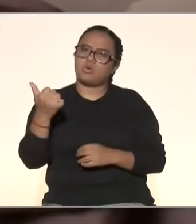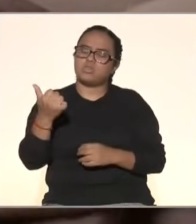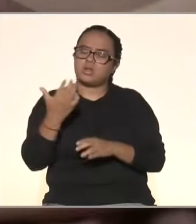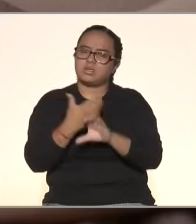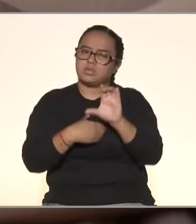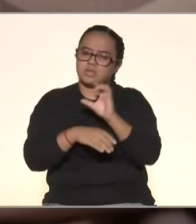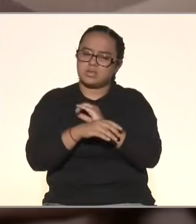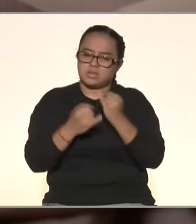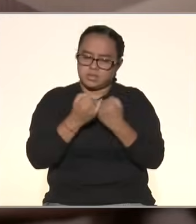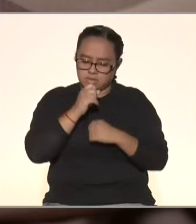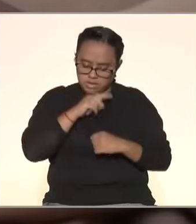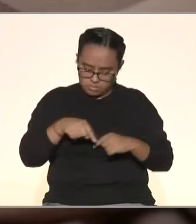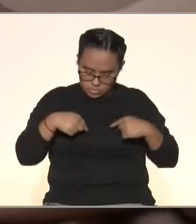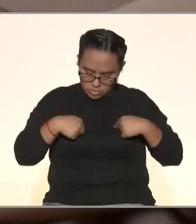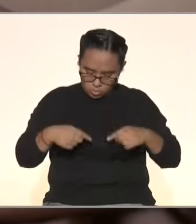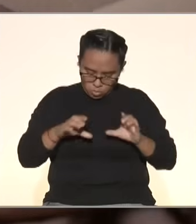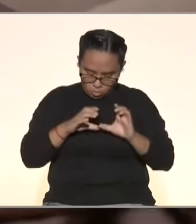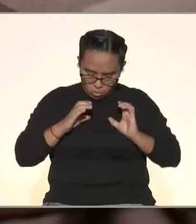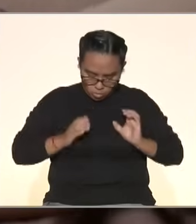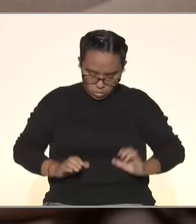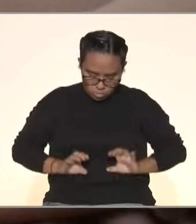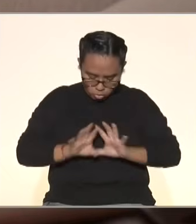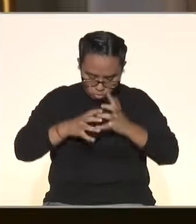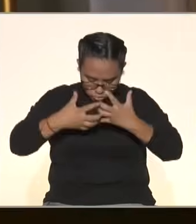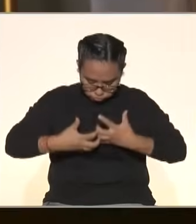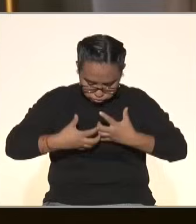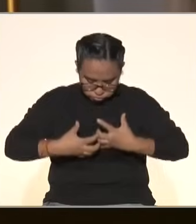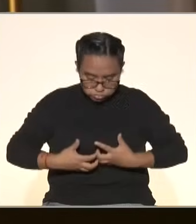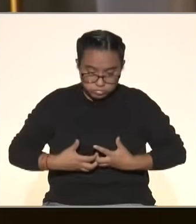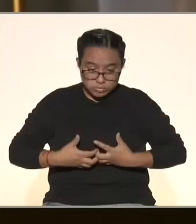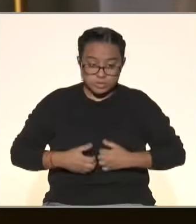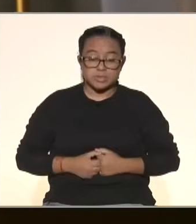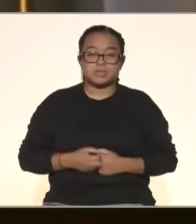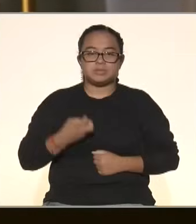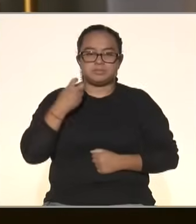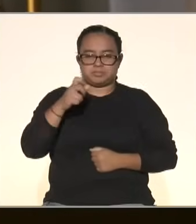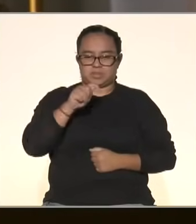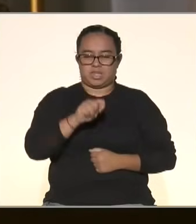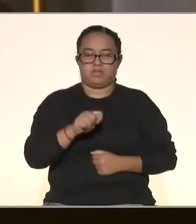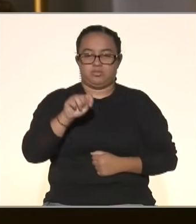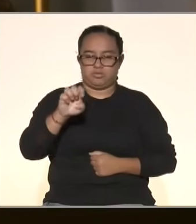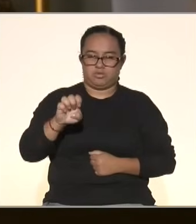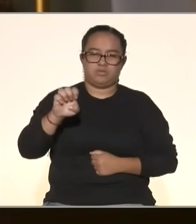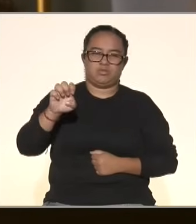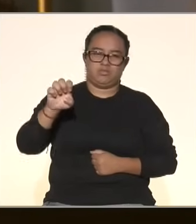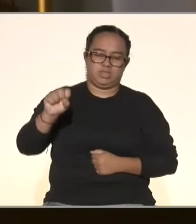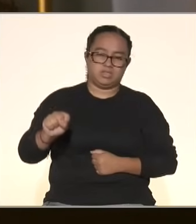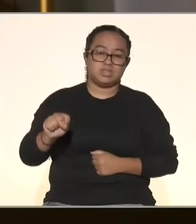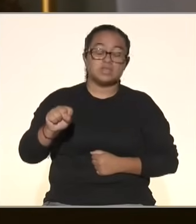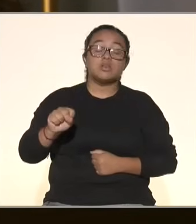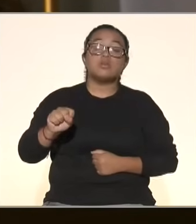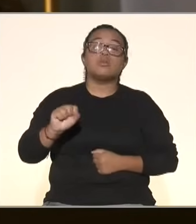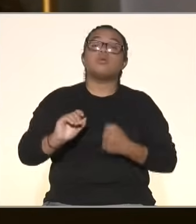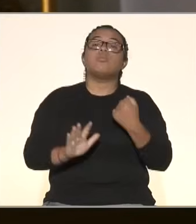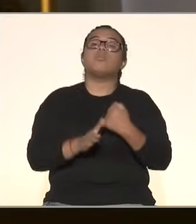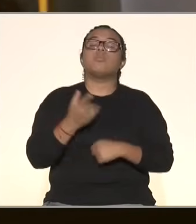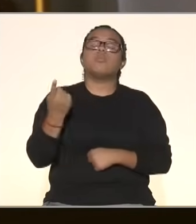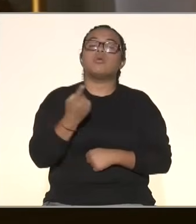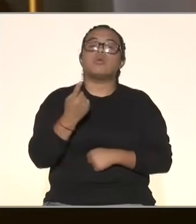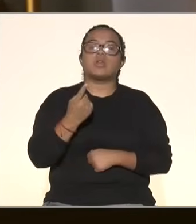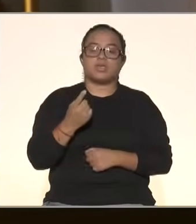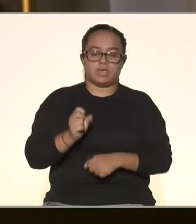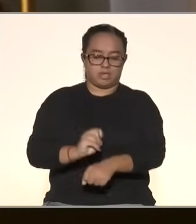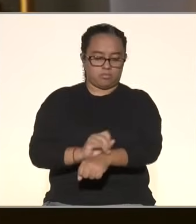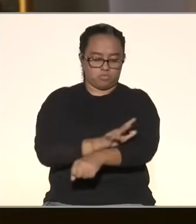otras funciones de nuestro propio organismo. Bueno, se le llama trastorno afectivo precisamente porque afecta a los afectos, es decir, a